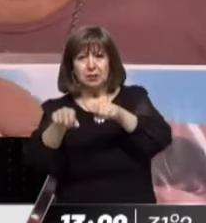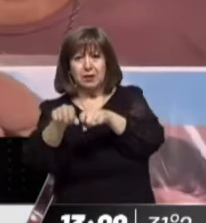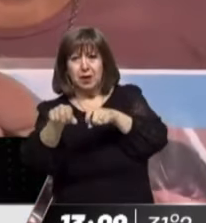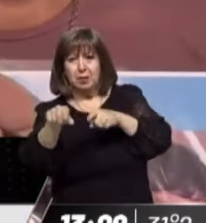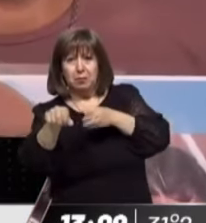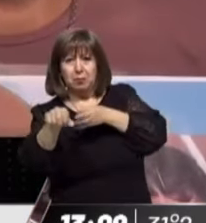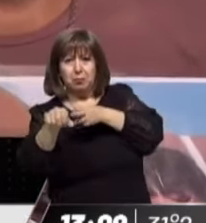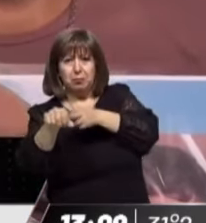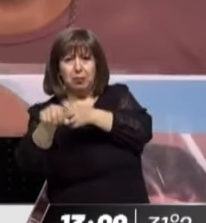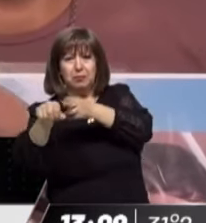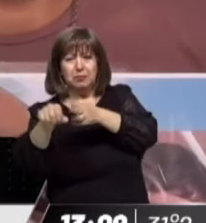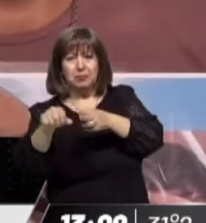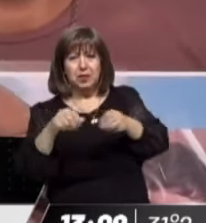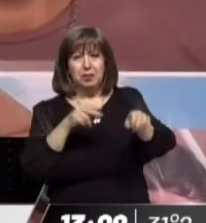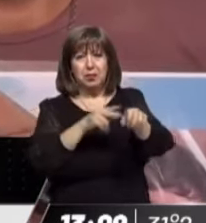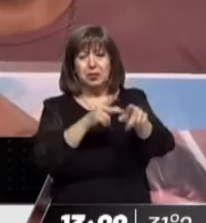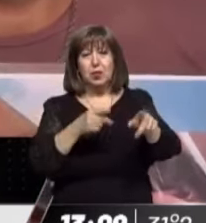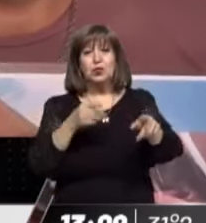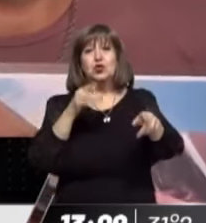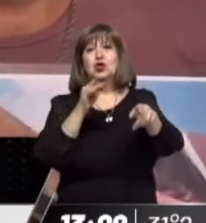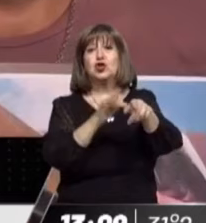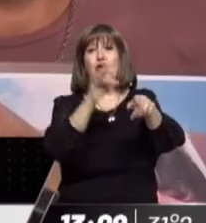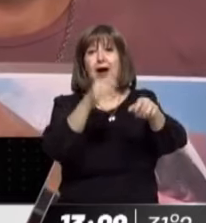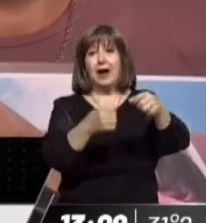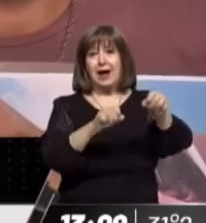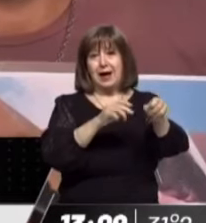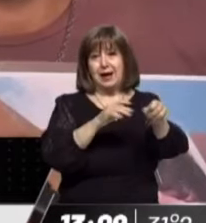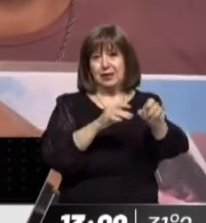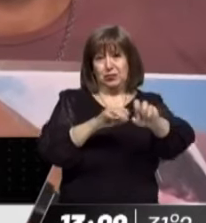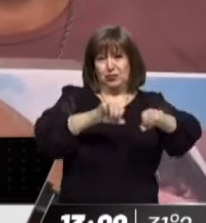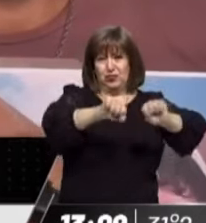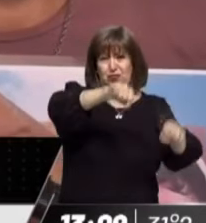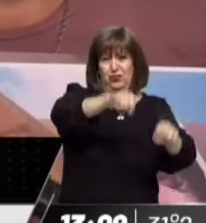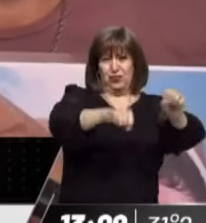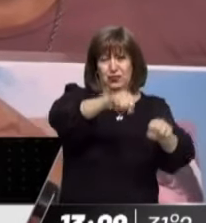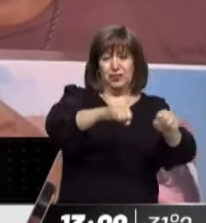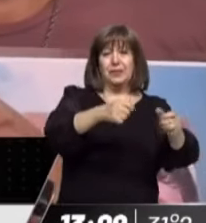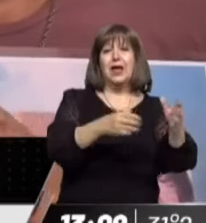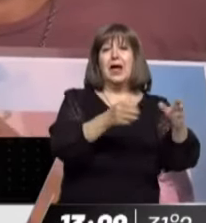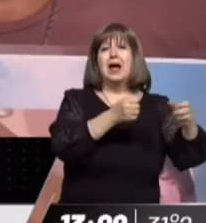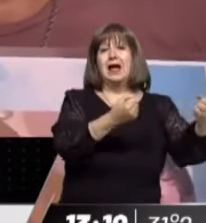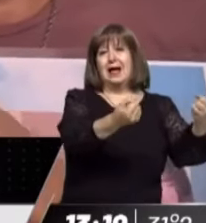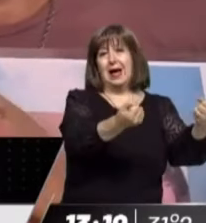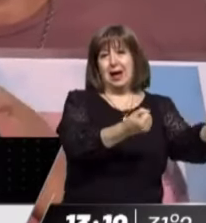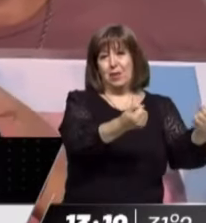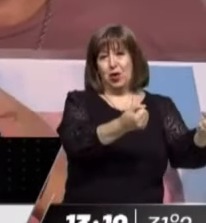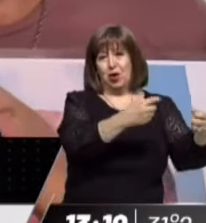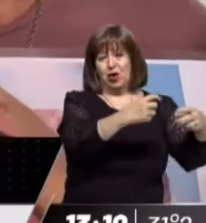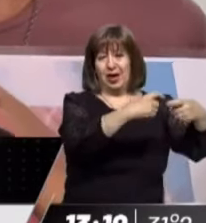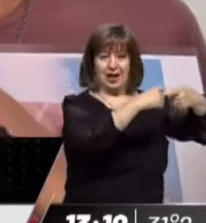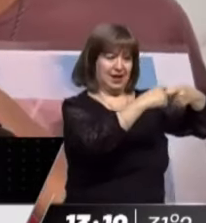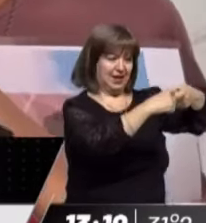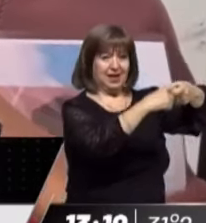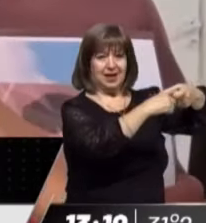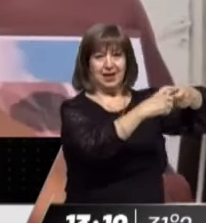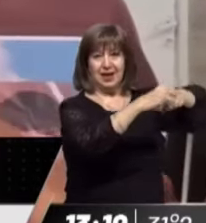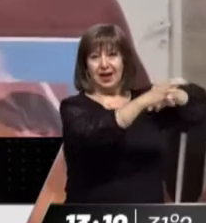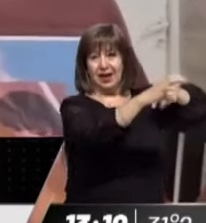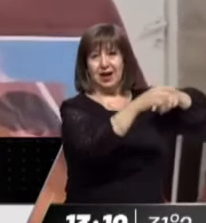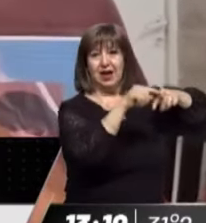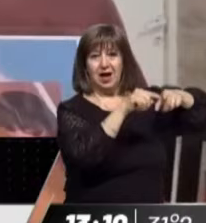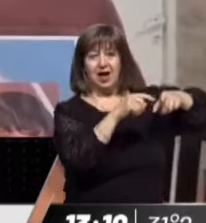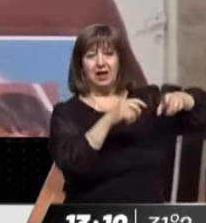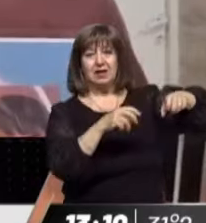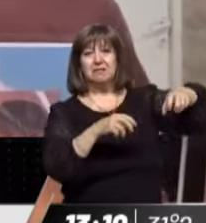Santiago y lo manda contra el acoplado que está que también ahí había un acoplado que